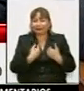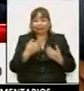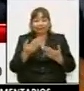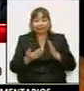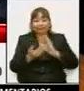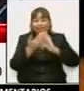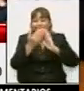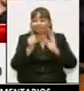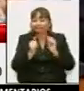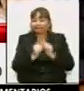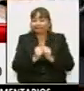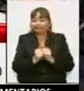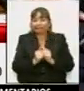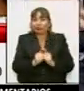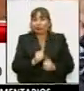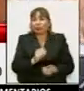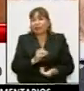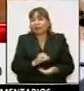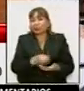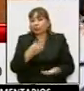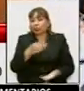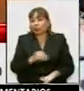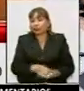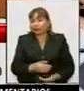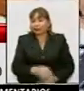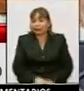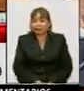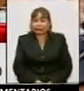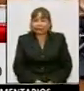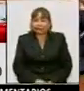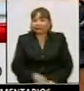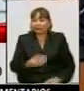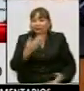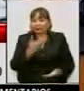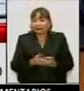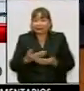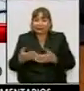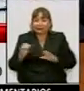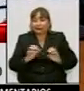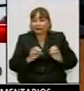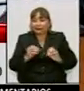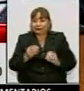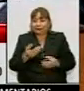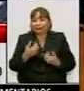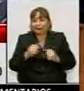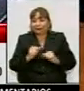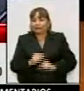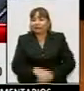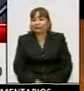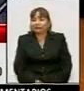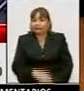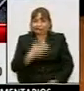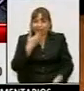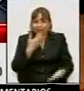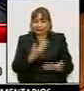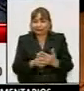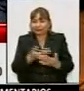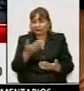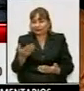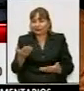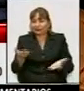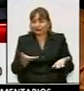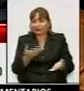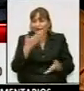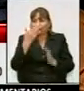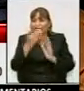todos modos, por favor, los radios estén atentos y que de repente haya alguna comunicación o alguna información que le damos ahorita posterior a esto. Muchas gracias, se agradece por su